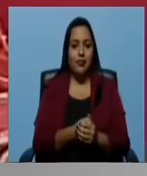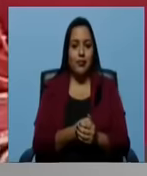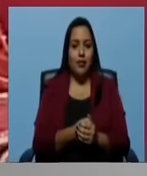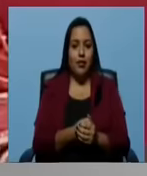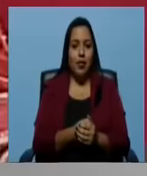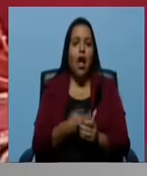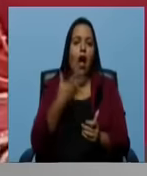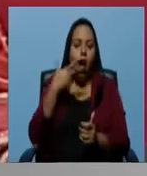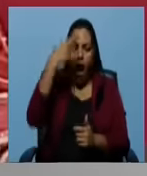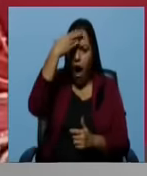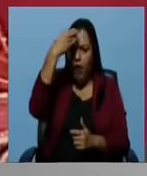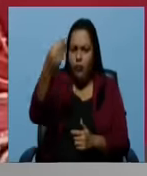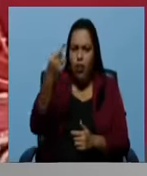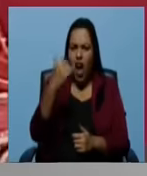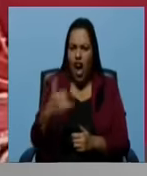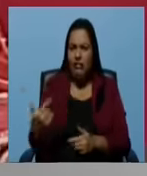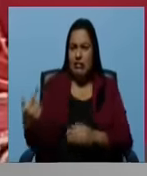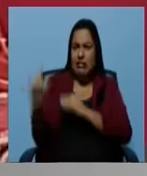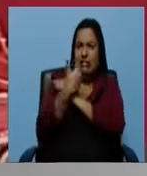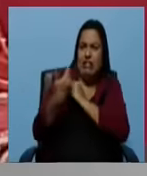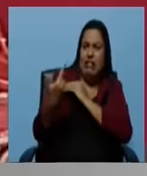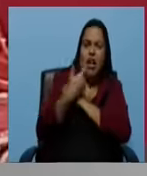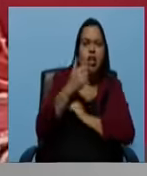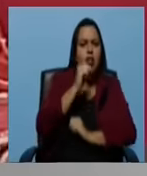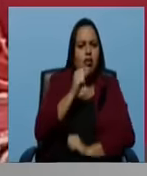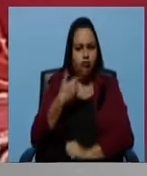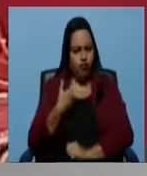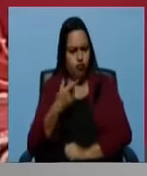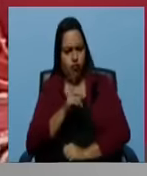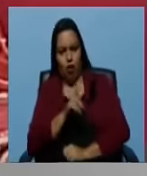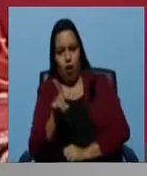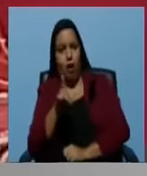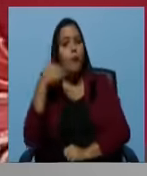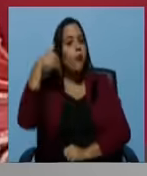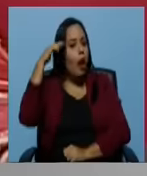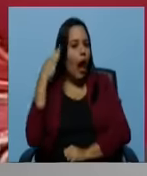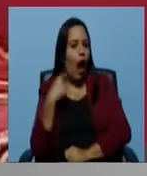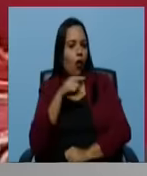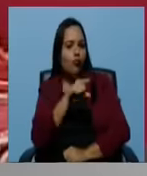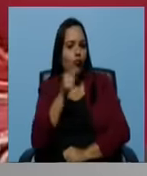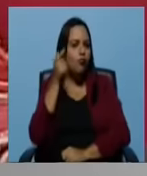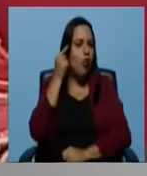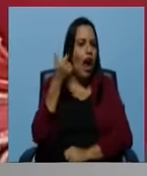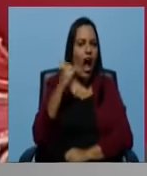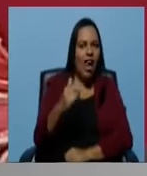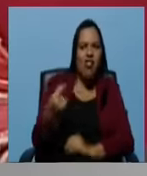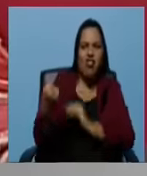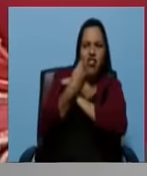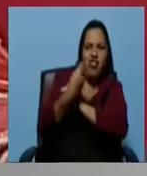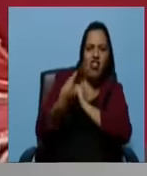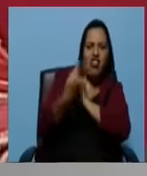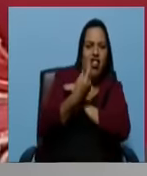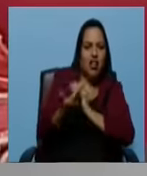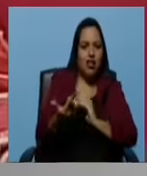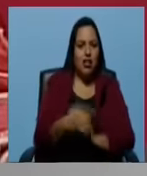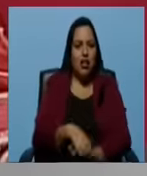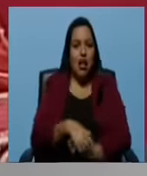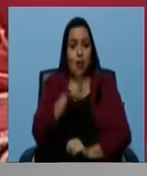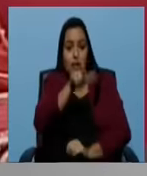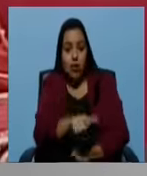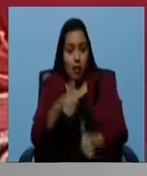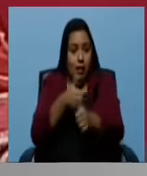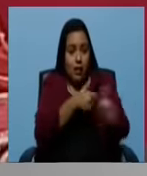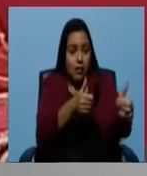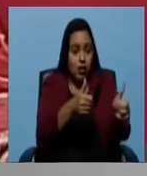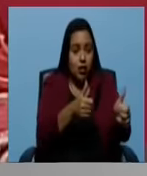presionó, fue la señora María Corina Machado. Si alguien lo presionó, si alguien lo persiguió, y entonces